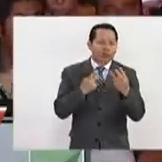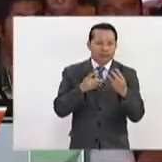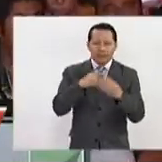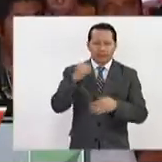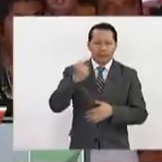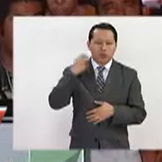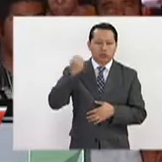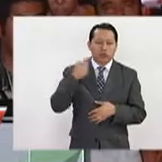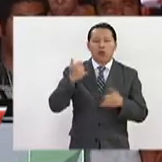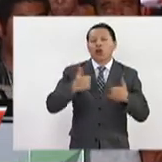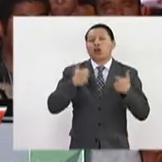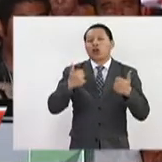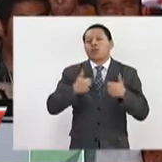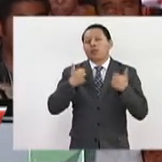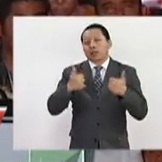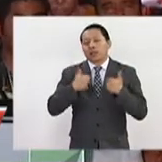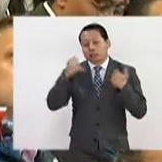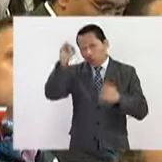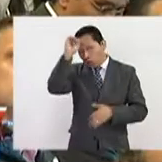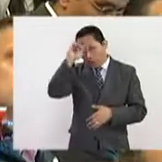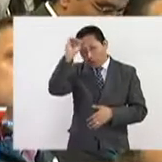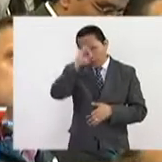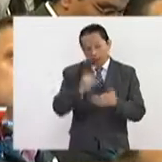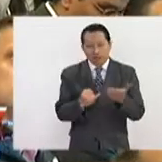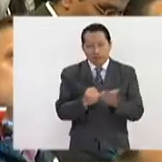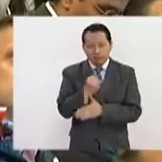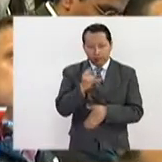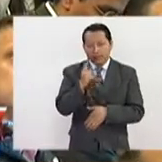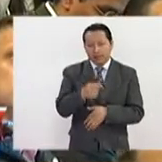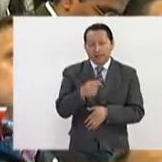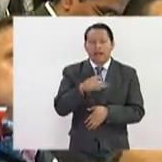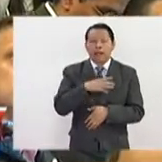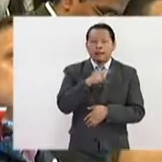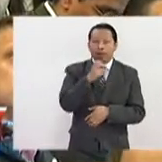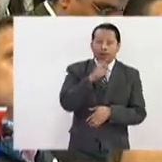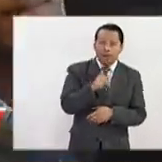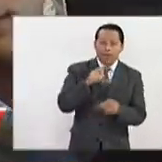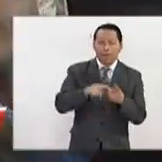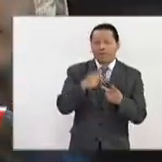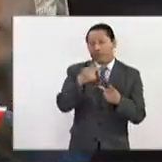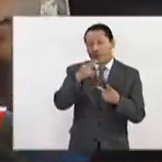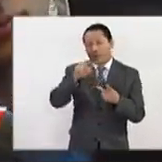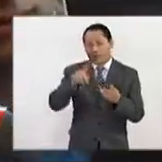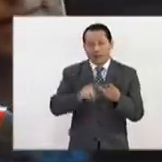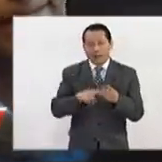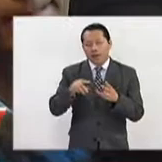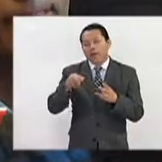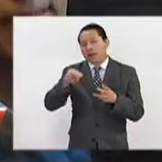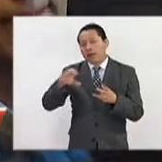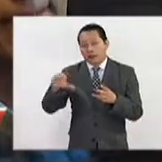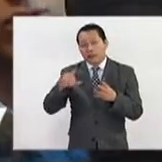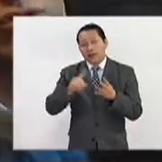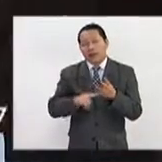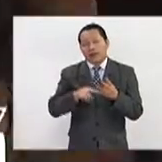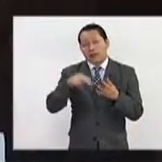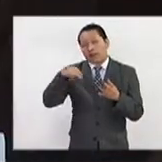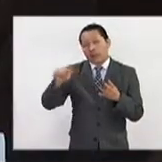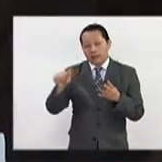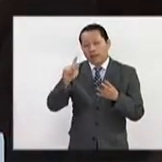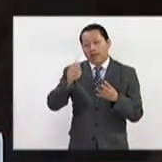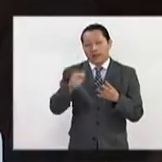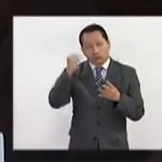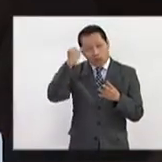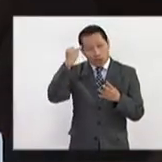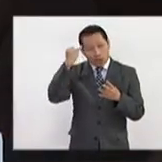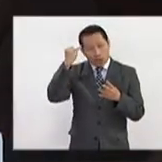foro Jóvenes opinan y deciden. Los dirigentes del PAN, del PRD y del Movimiento Ciudadano y Nueva Alianza plantearon para los